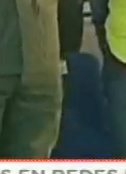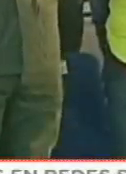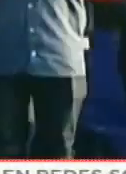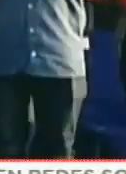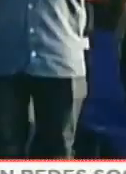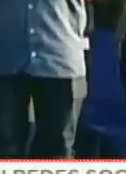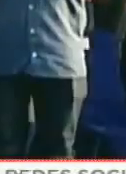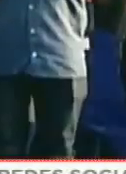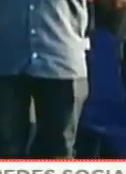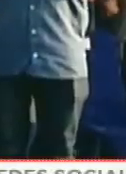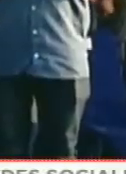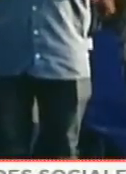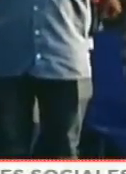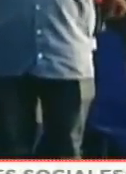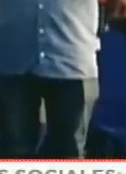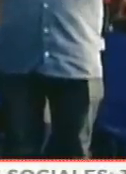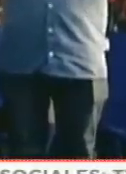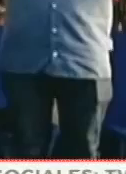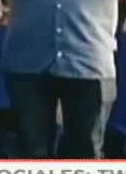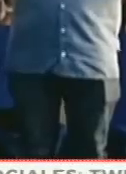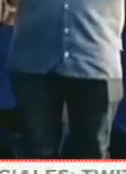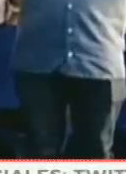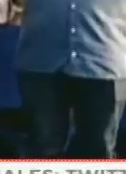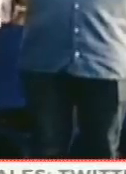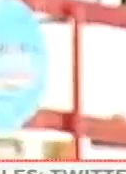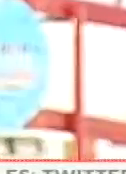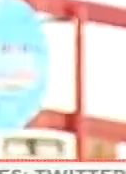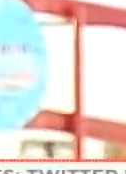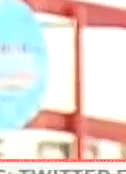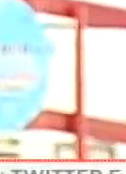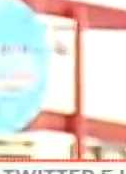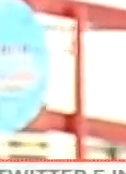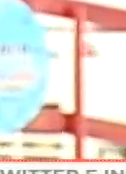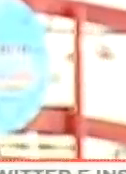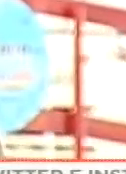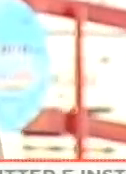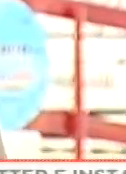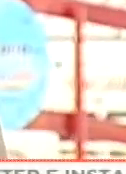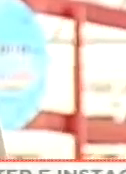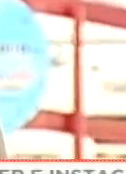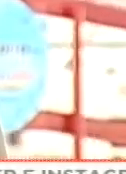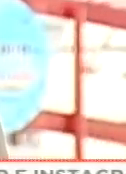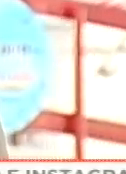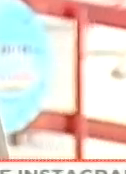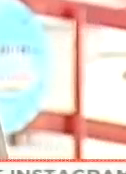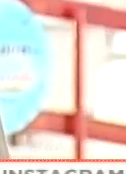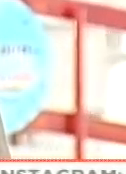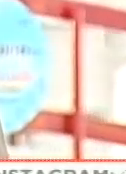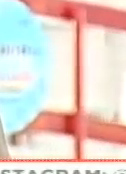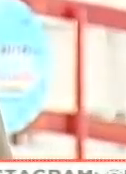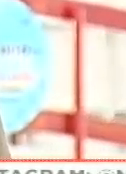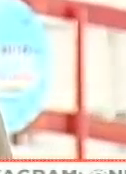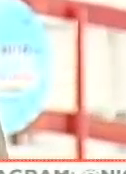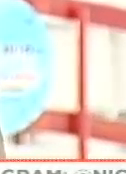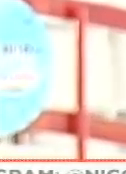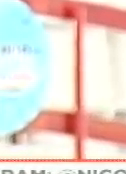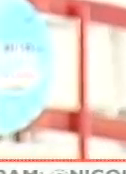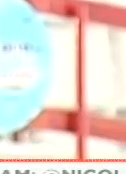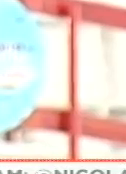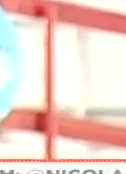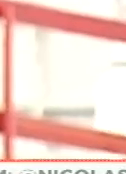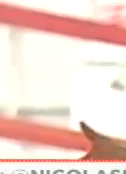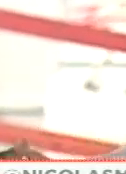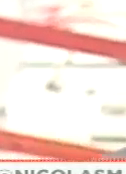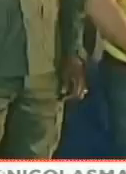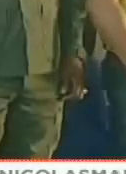Se conocieron los dos. Se conocieron los dos. Por los lados de payar. Por los lados de